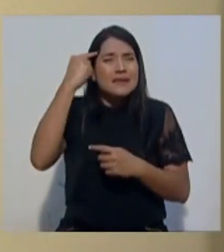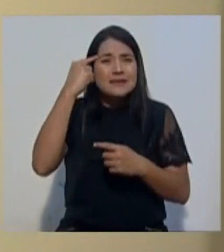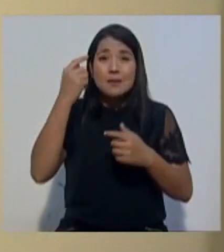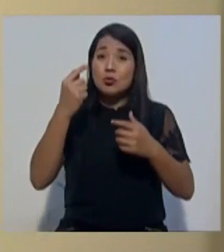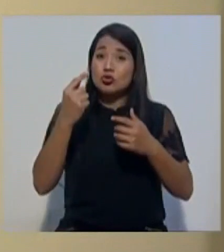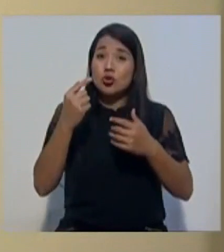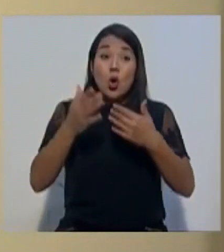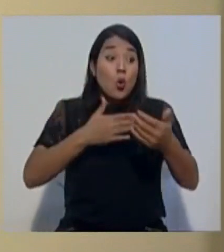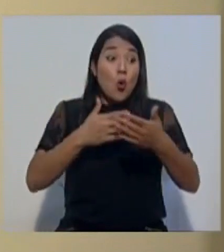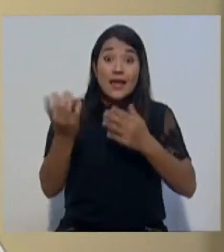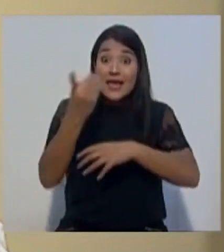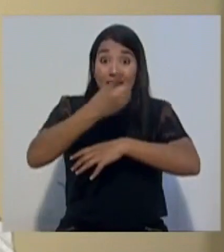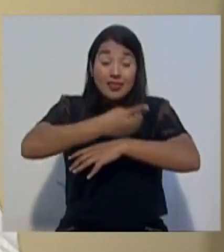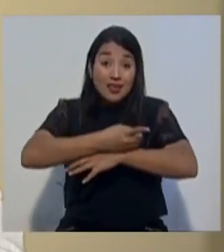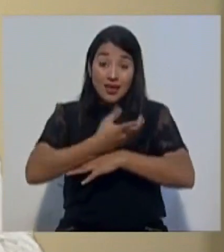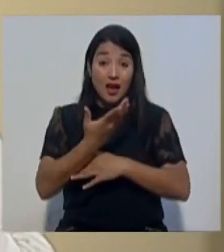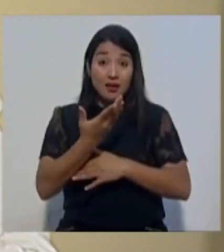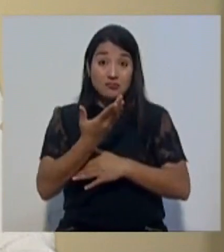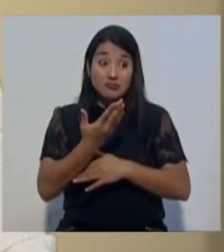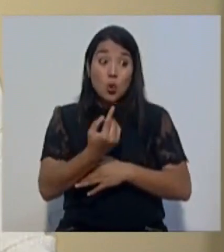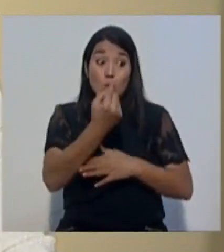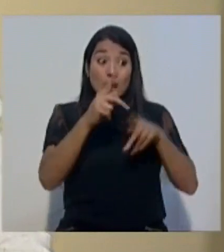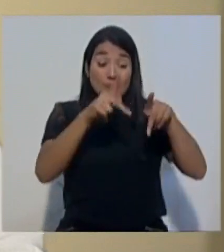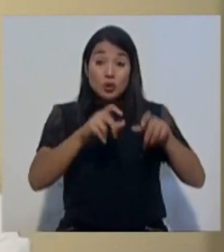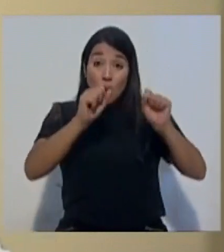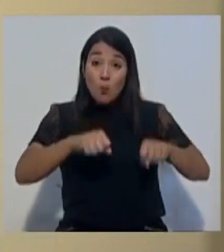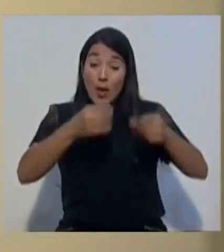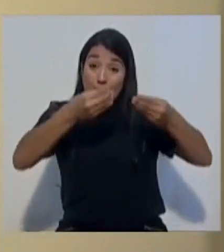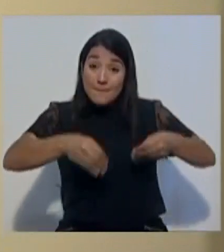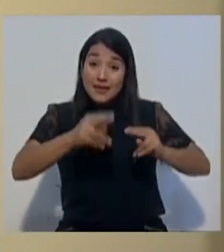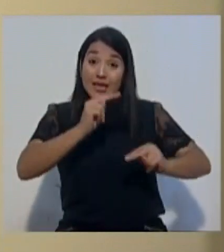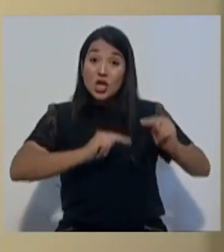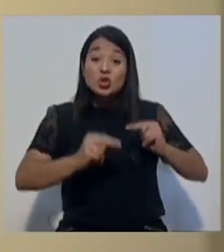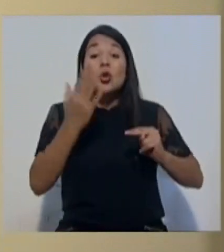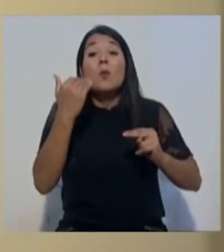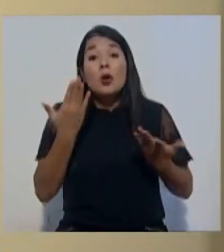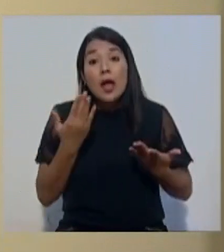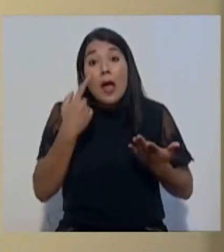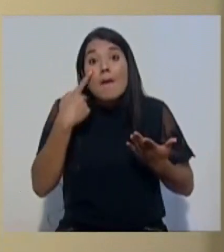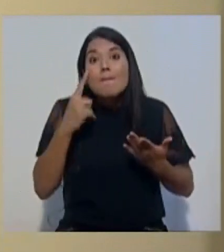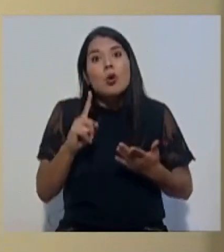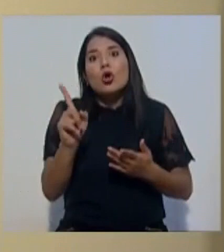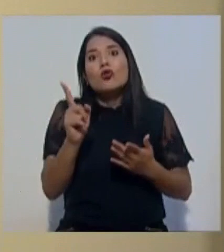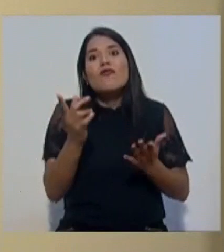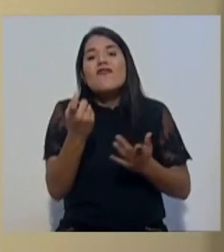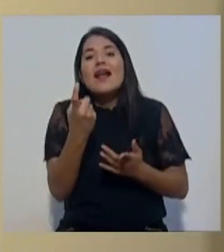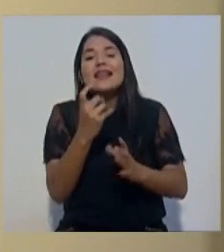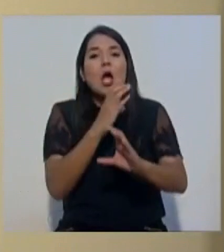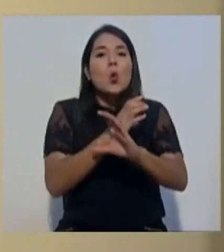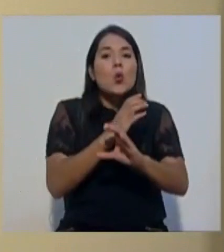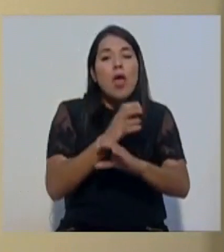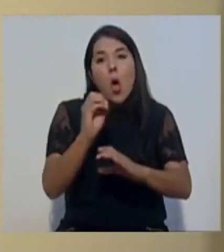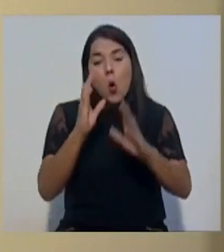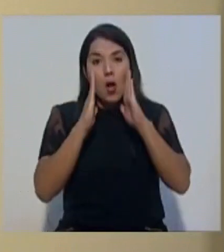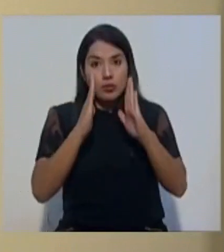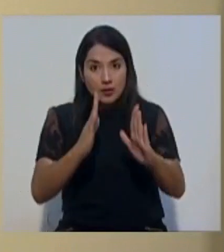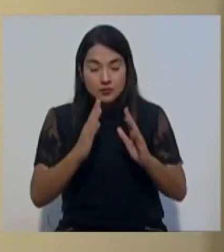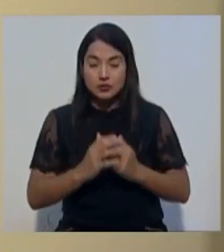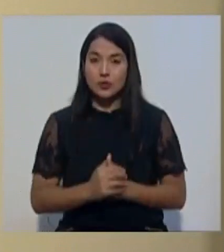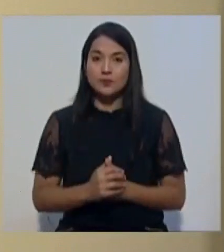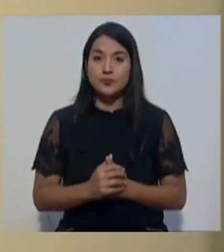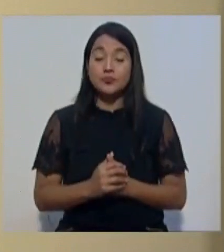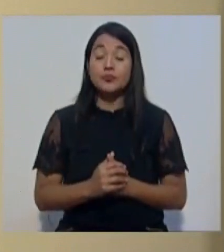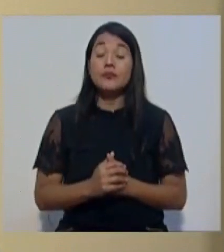que pierde ese trabajo simplemente por un descuido o falta de atención. En esta fase de transición es